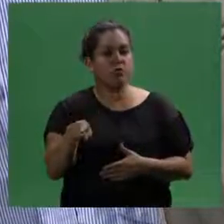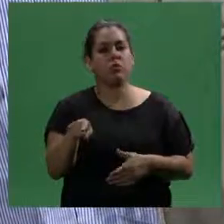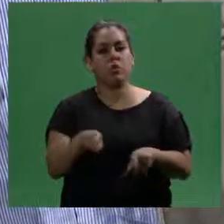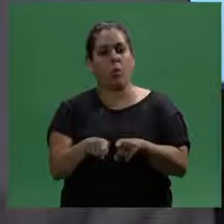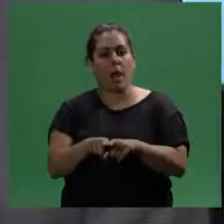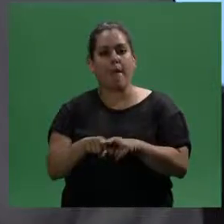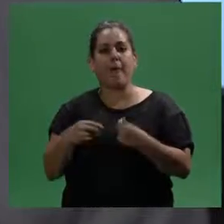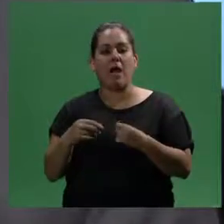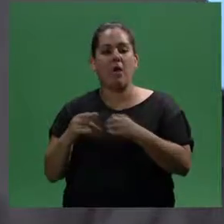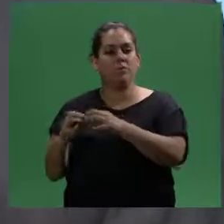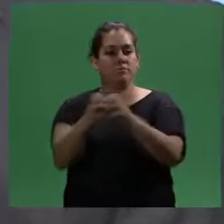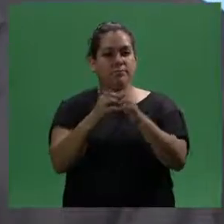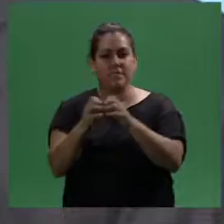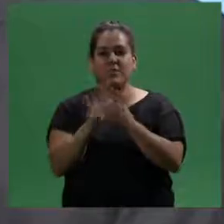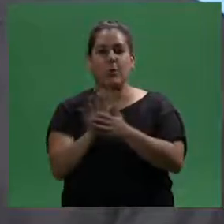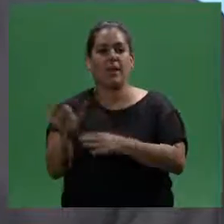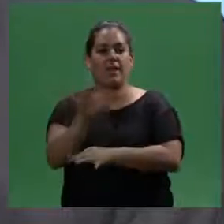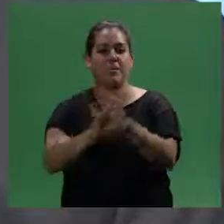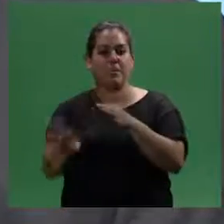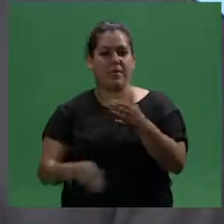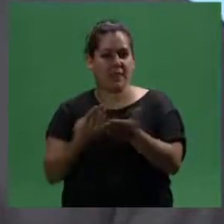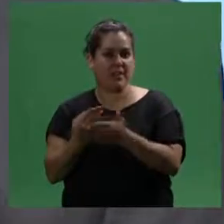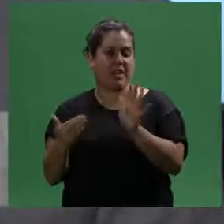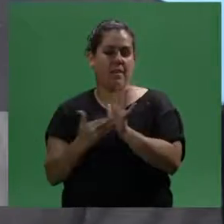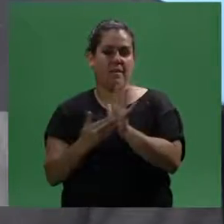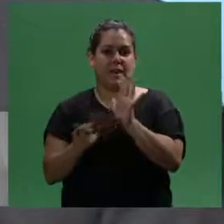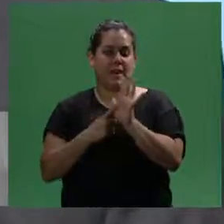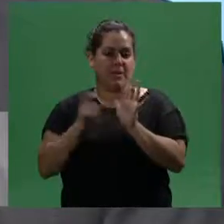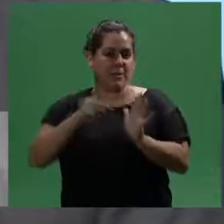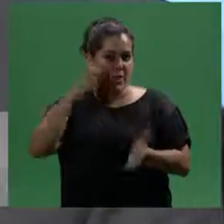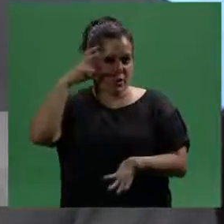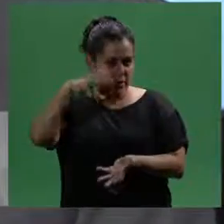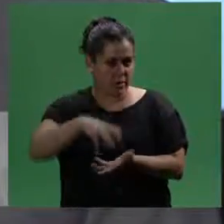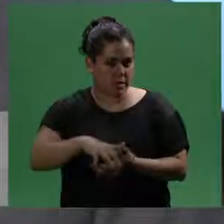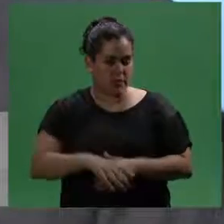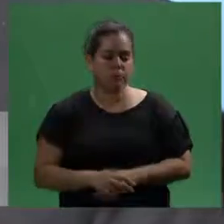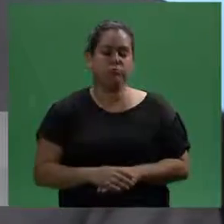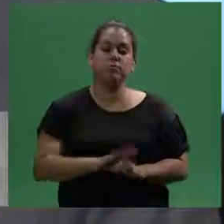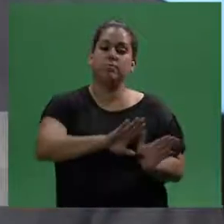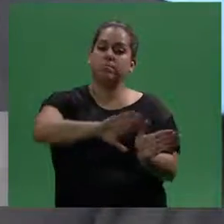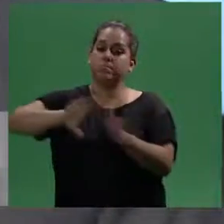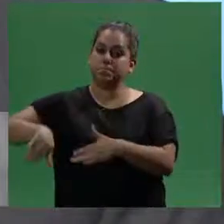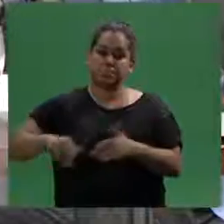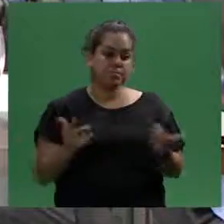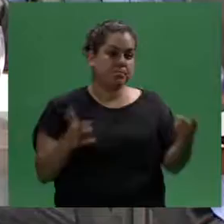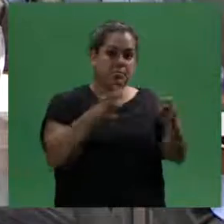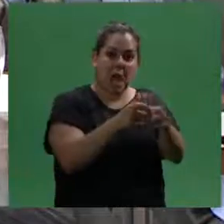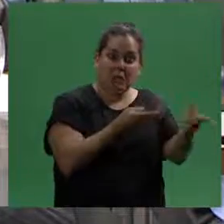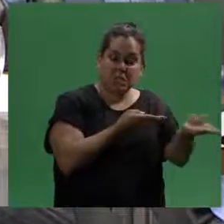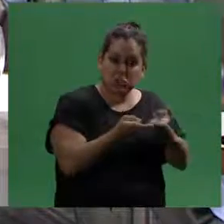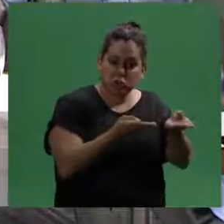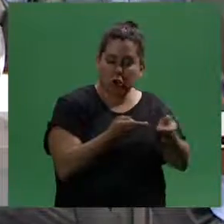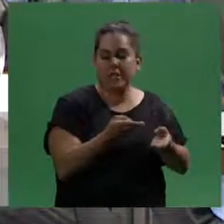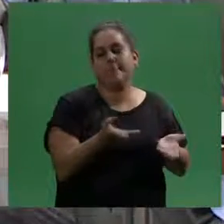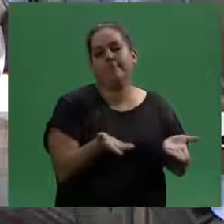están habilitados para el tratamiento de los expedientes de acuerdo al reglamento de la Cámara. Los asesores, a pesar de